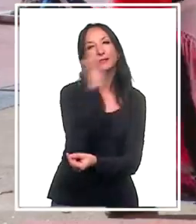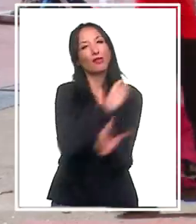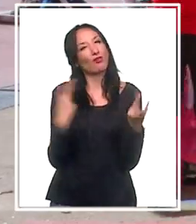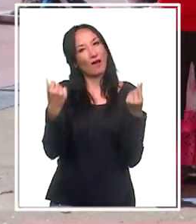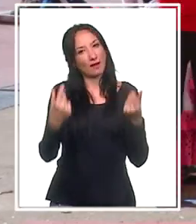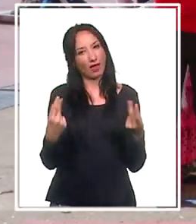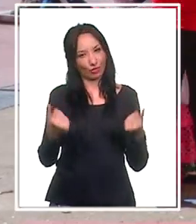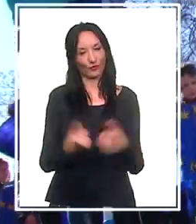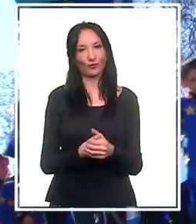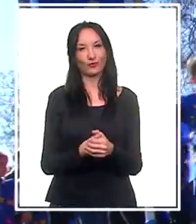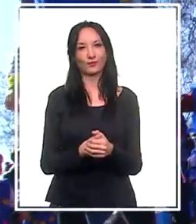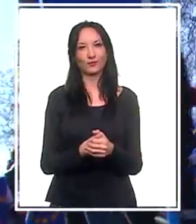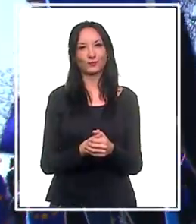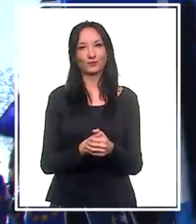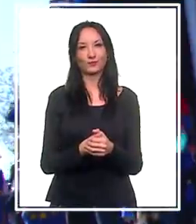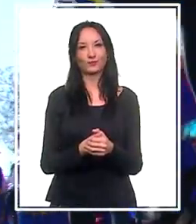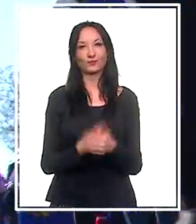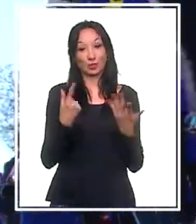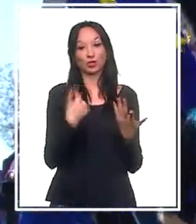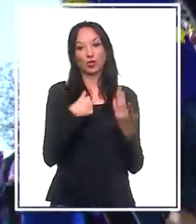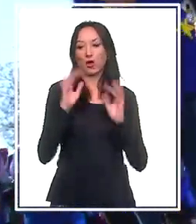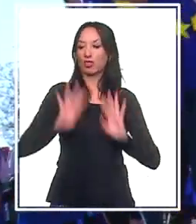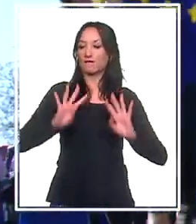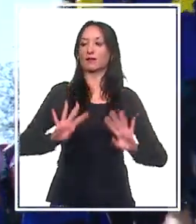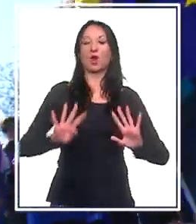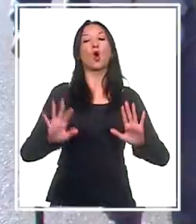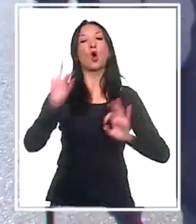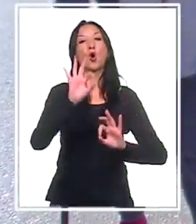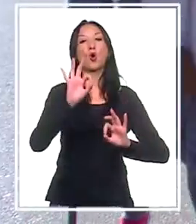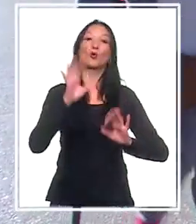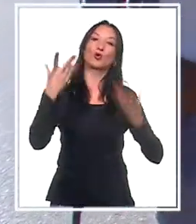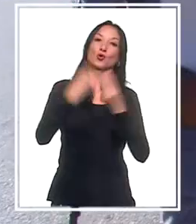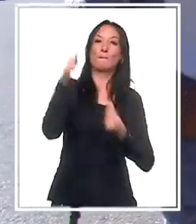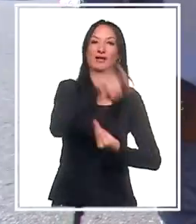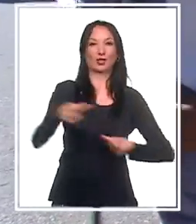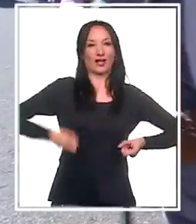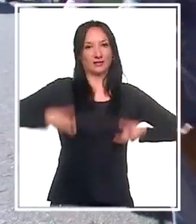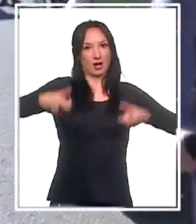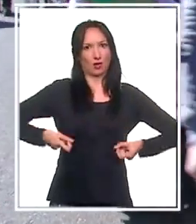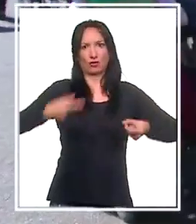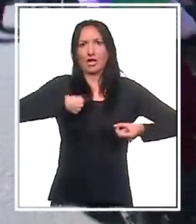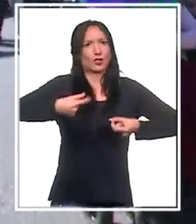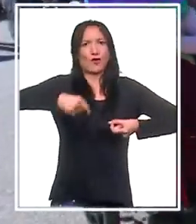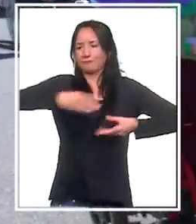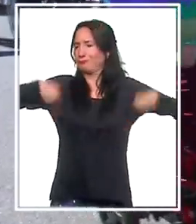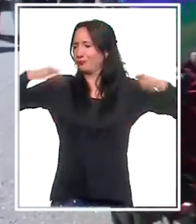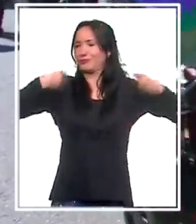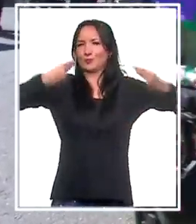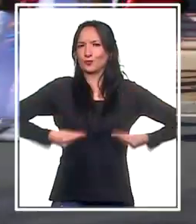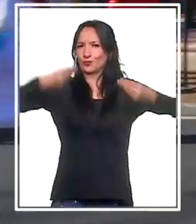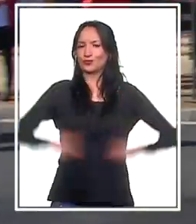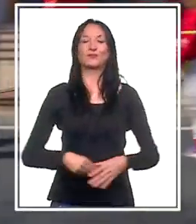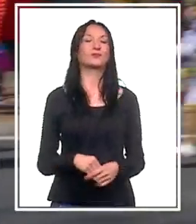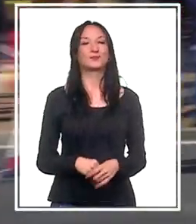bailando desfilando con pulsera de silla de ruedas me ha pasado muy bien